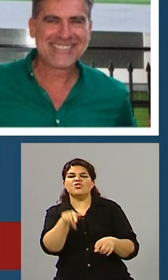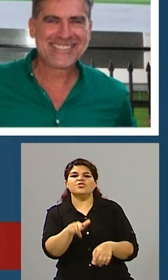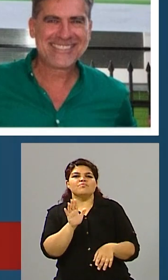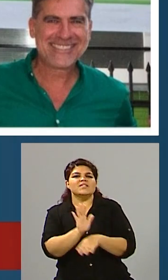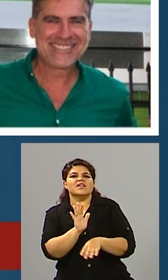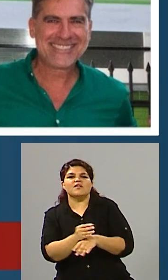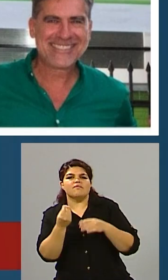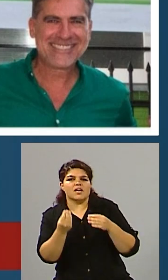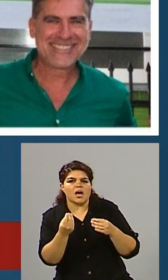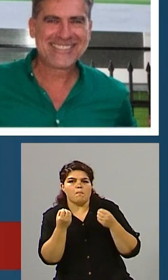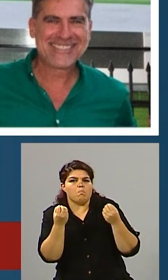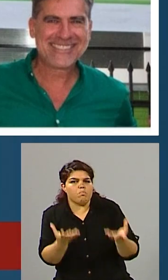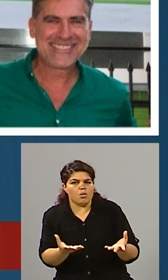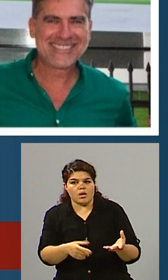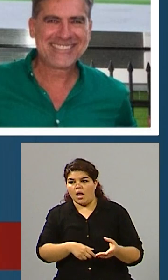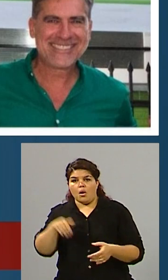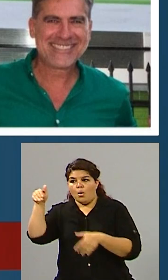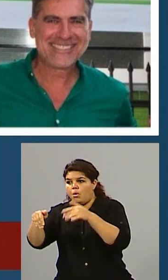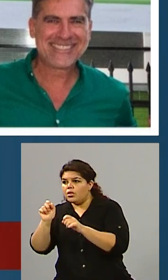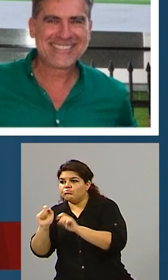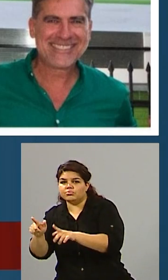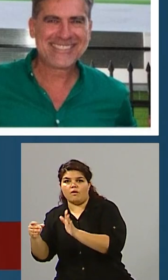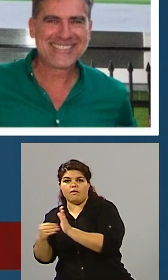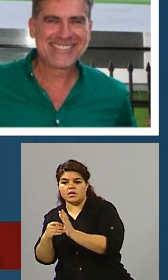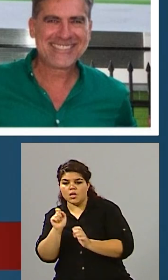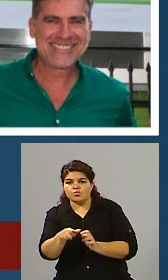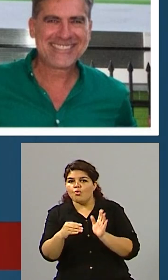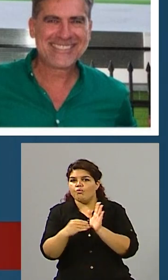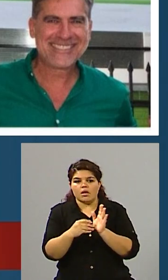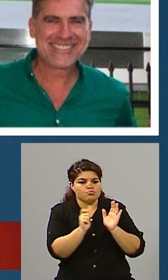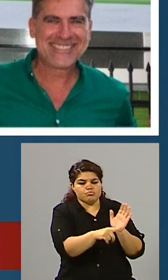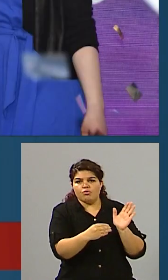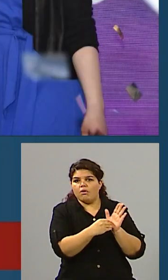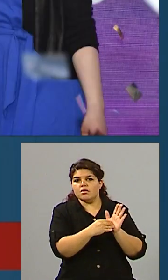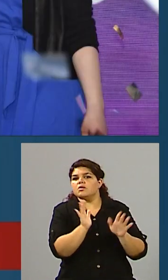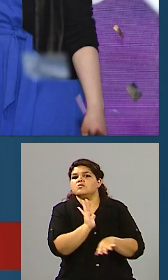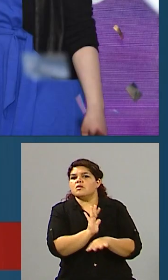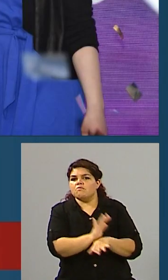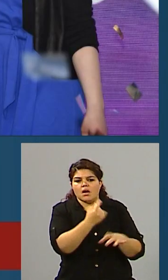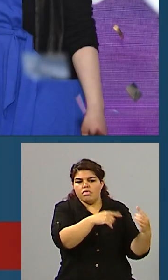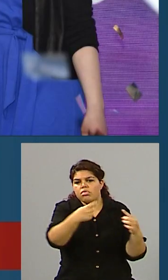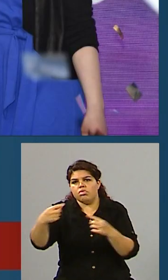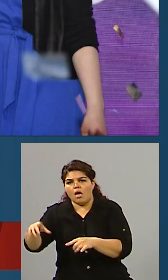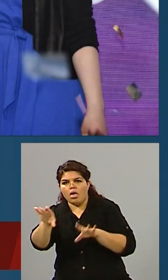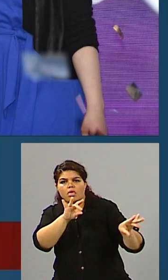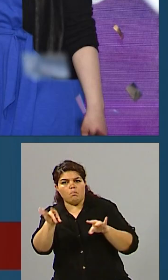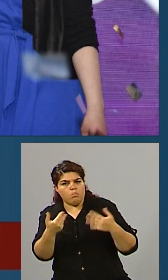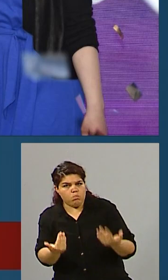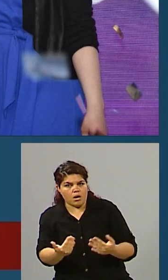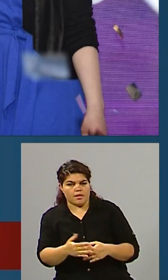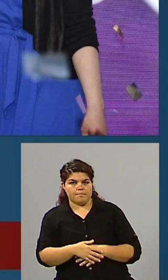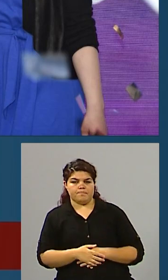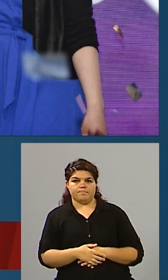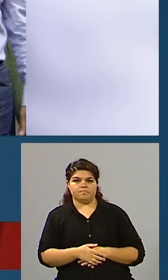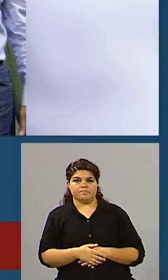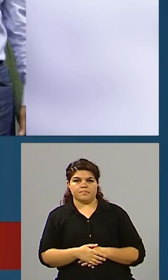este calendario electoral desdoblado aquí en Mendoza, al menos en todas y cada una de las categorías. Bueno, no quiero